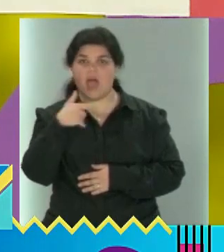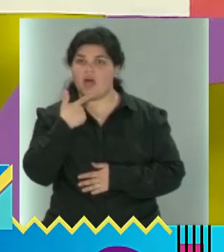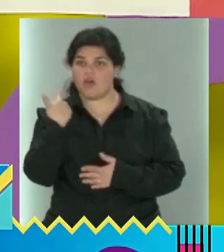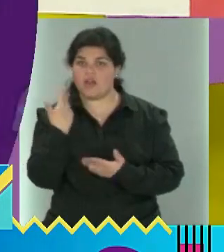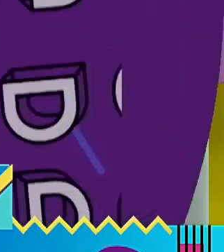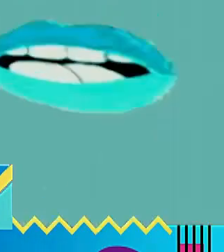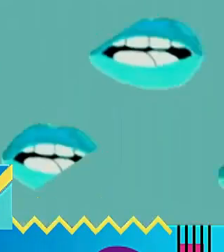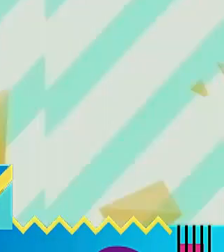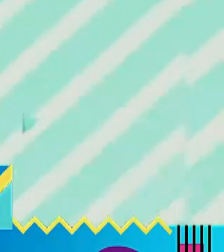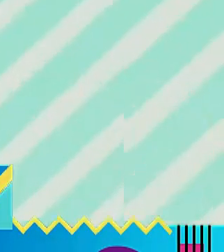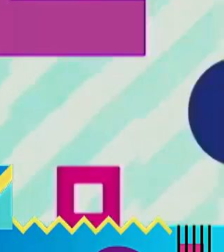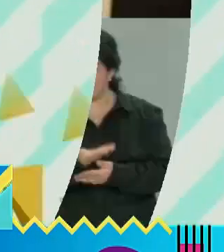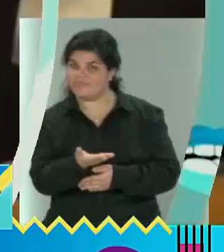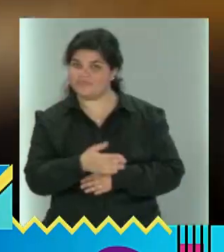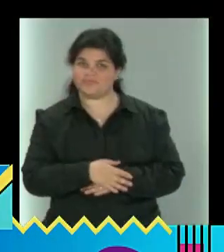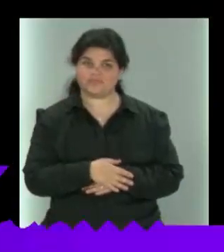película.